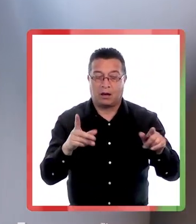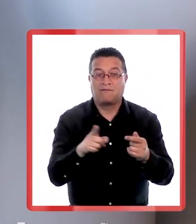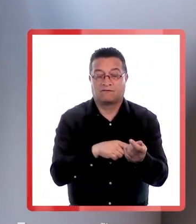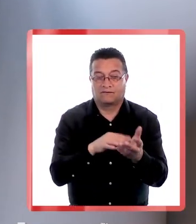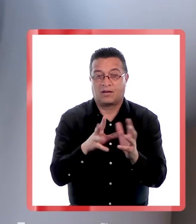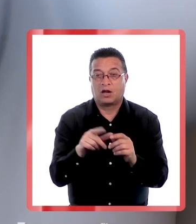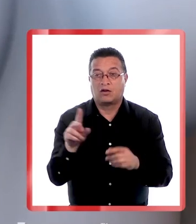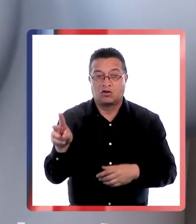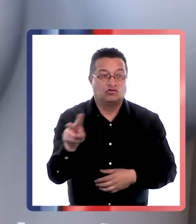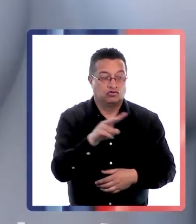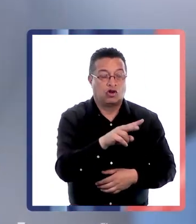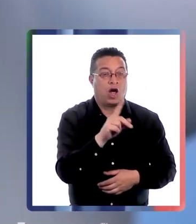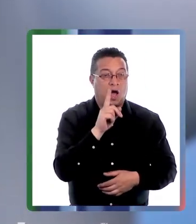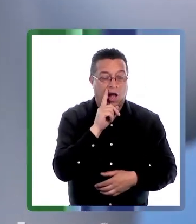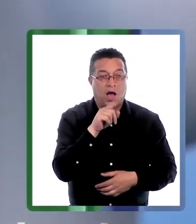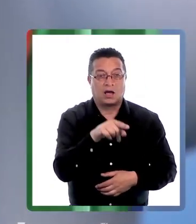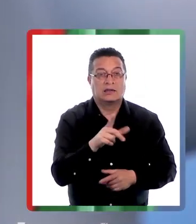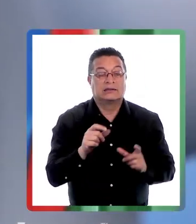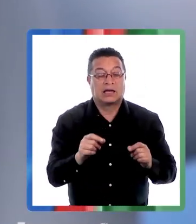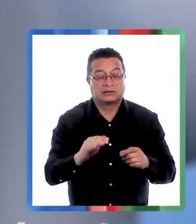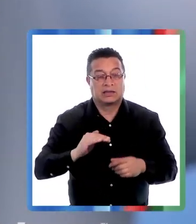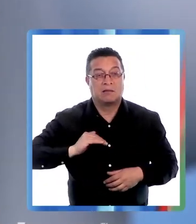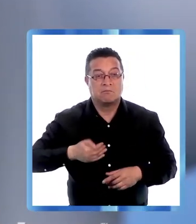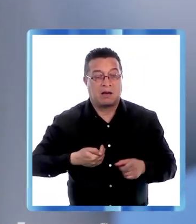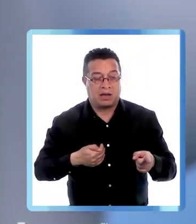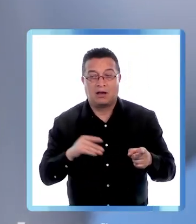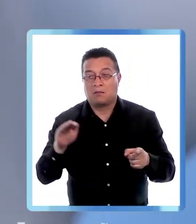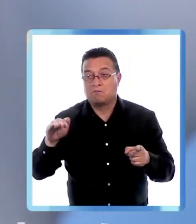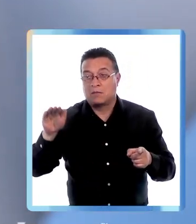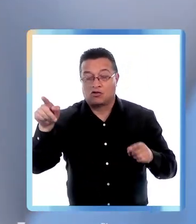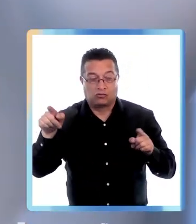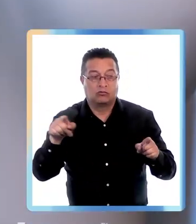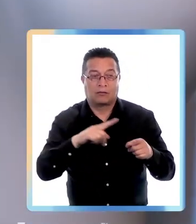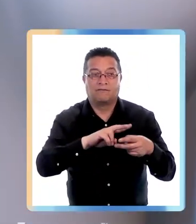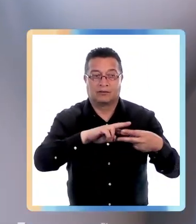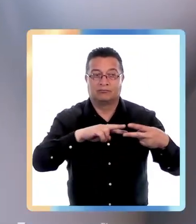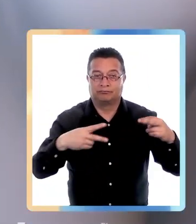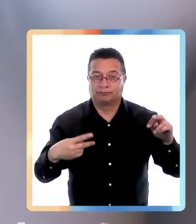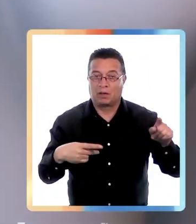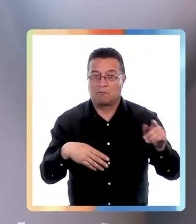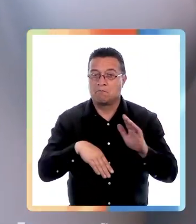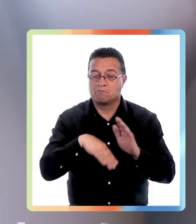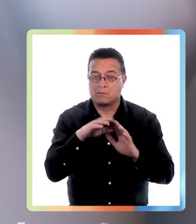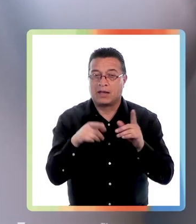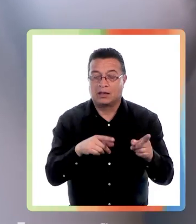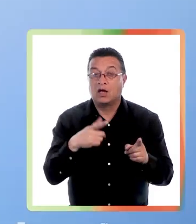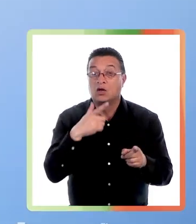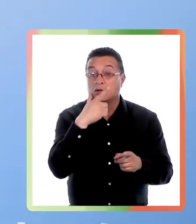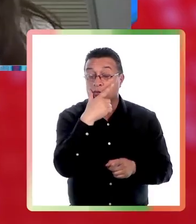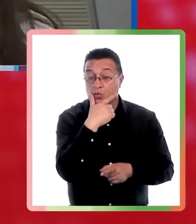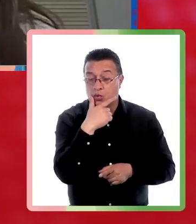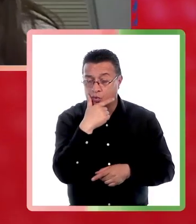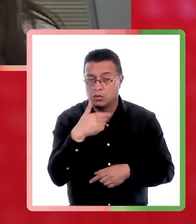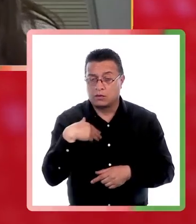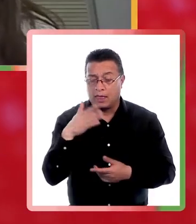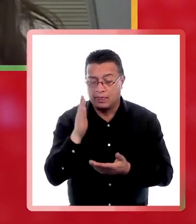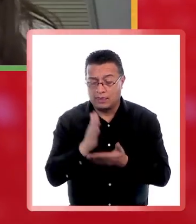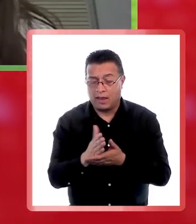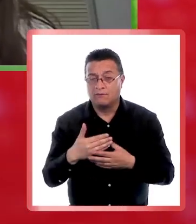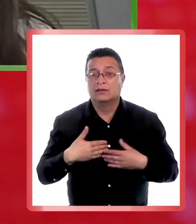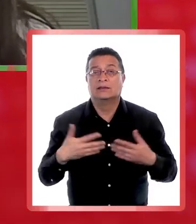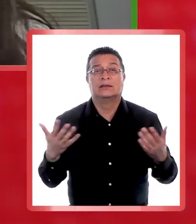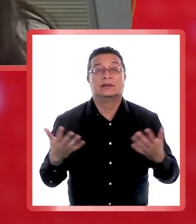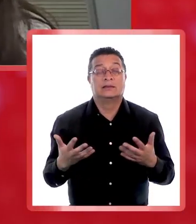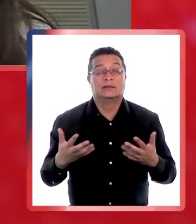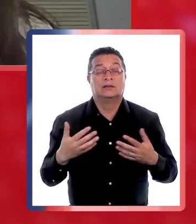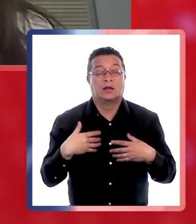tenga familiares con cáncer de mama, esa paciente mayor. Y la sospecha que uno tiene que levantar es